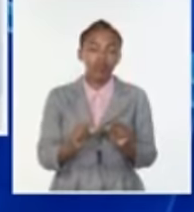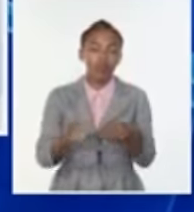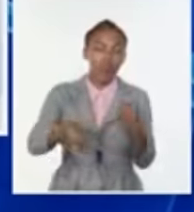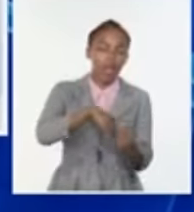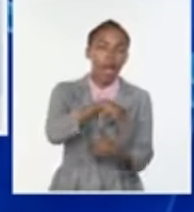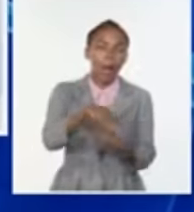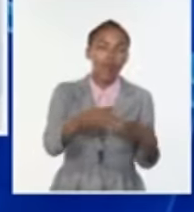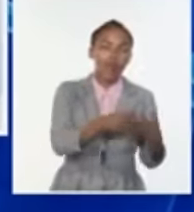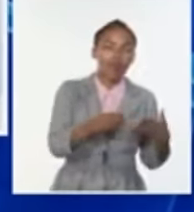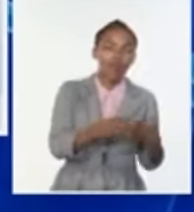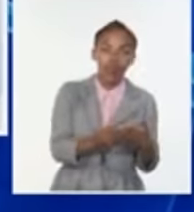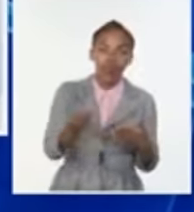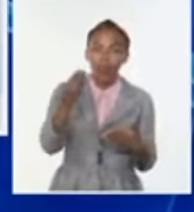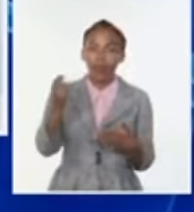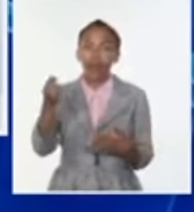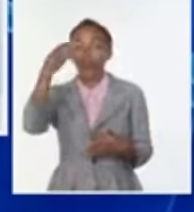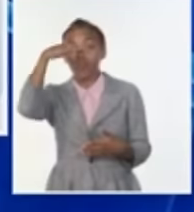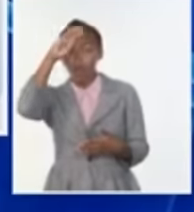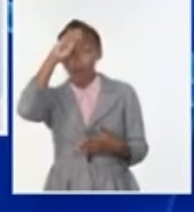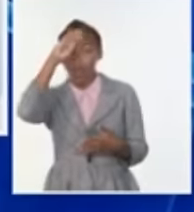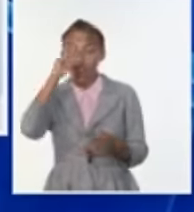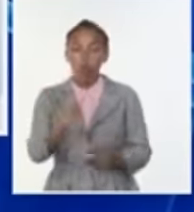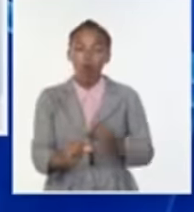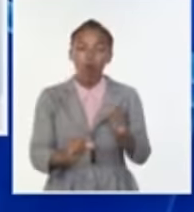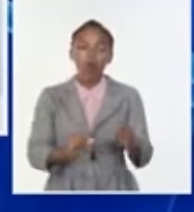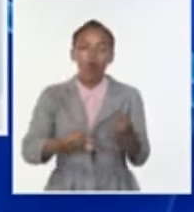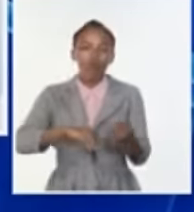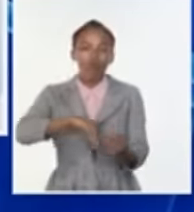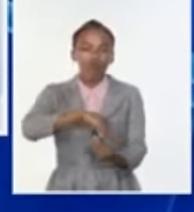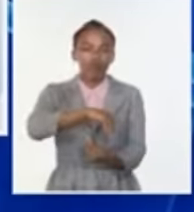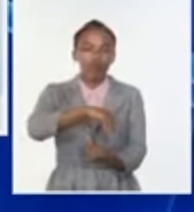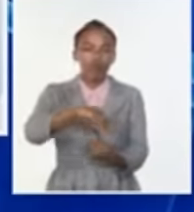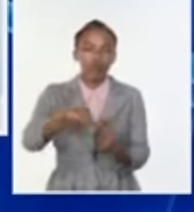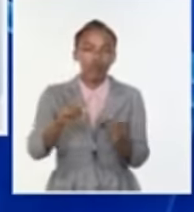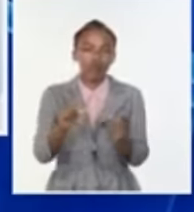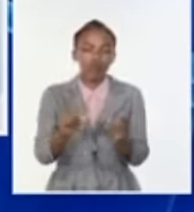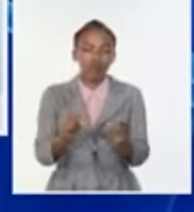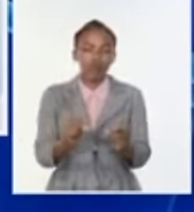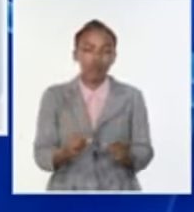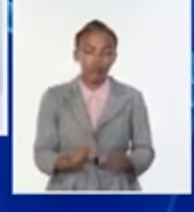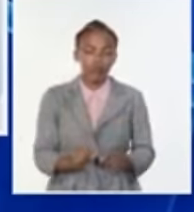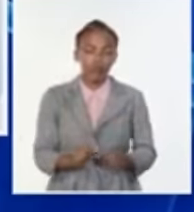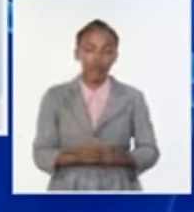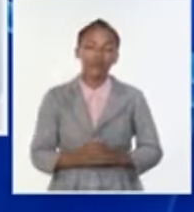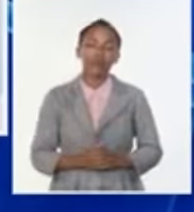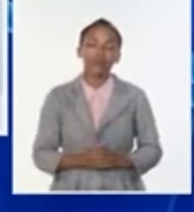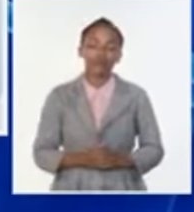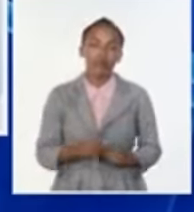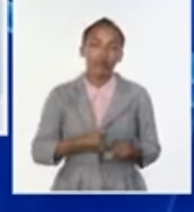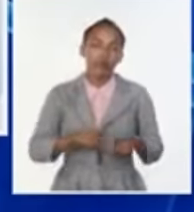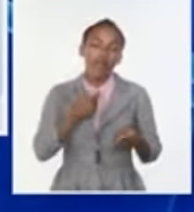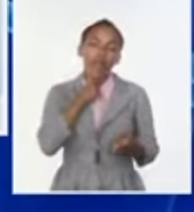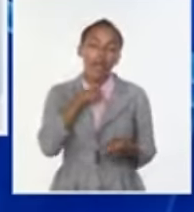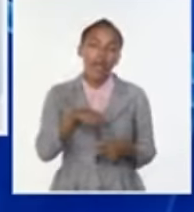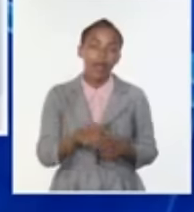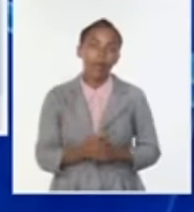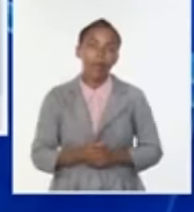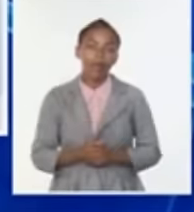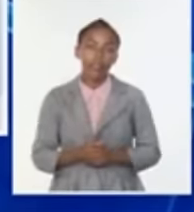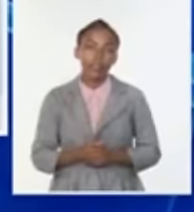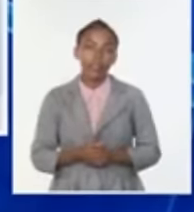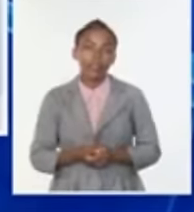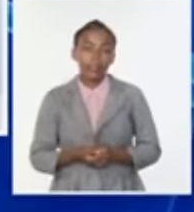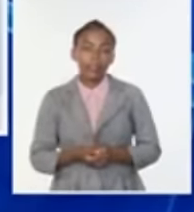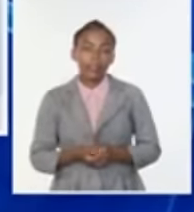los desequilibrios. ¿Por qué? Porque ir directo a una nueva tasa de cambio de la noche a la mañana, salir